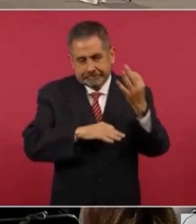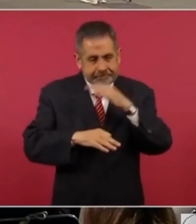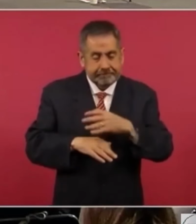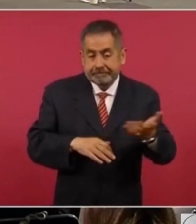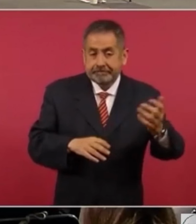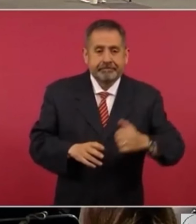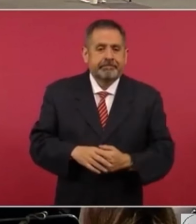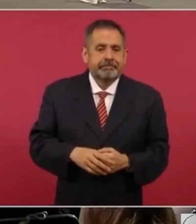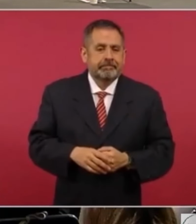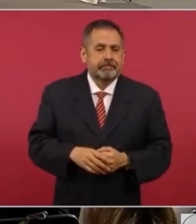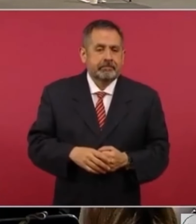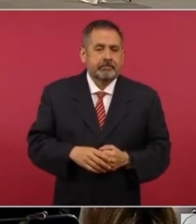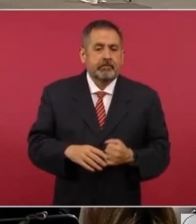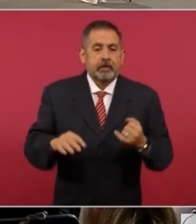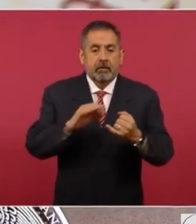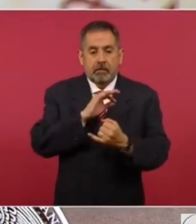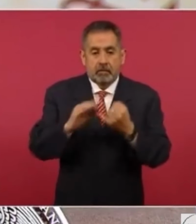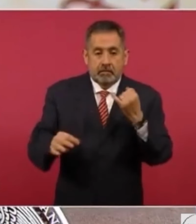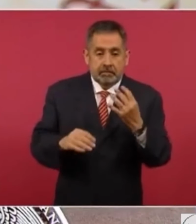Y vamos con la última,